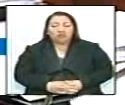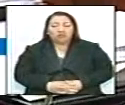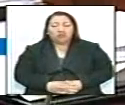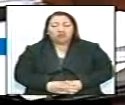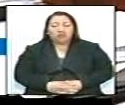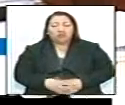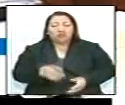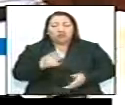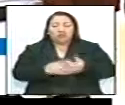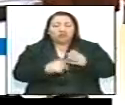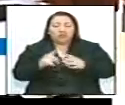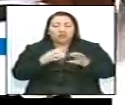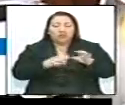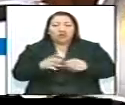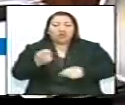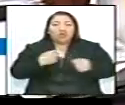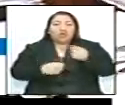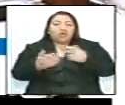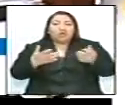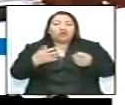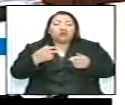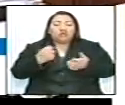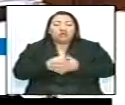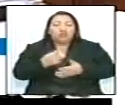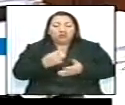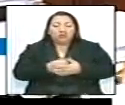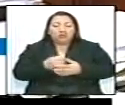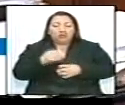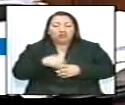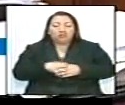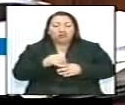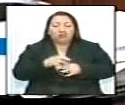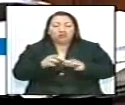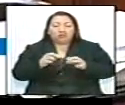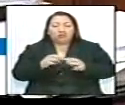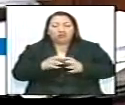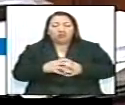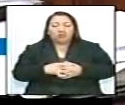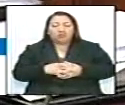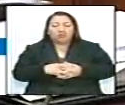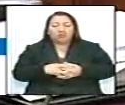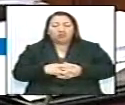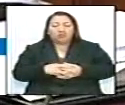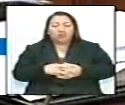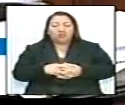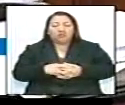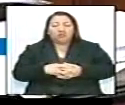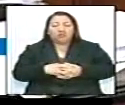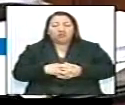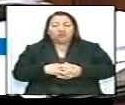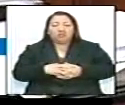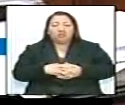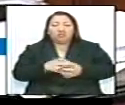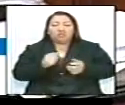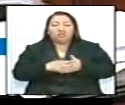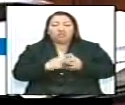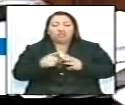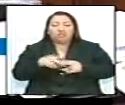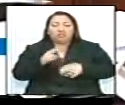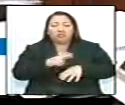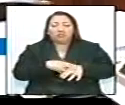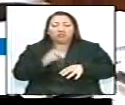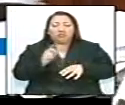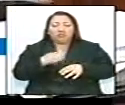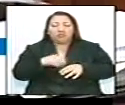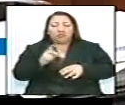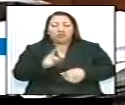actividad mercantilista donde se compra los votos al pueblo. Eso ya es normal. Eso ya es normal, ya nos